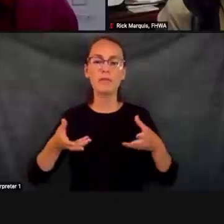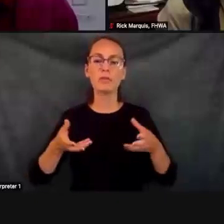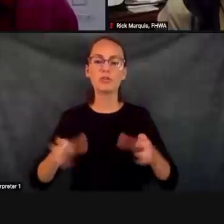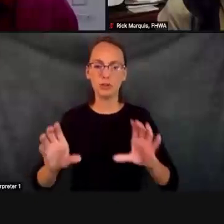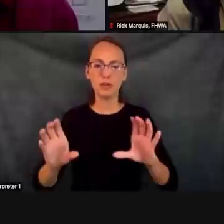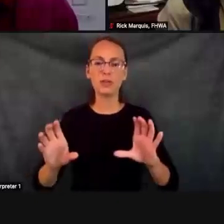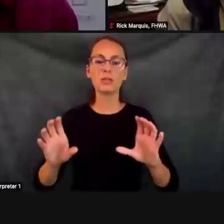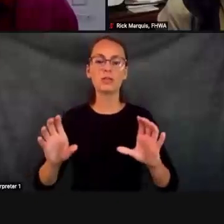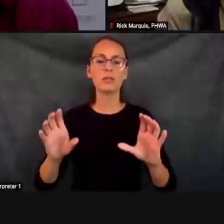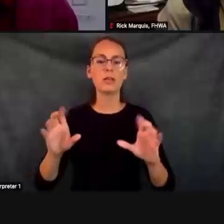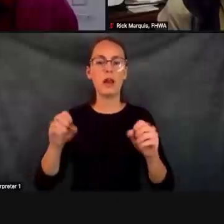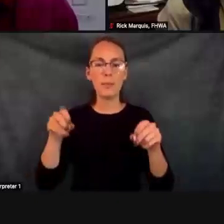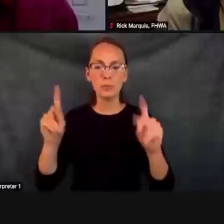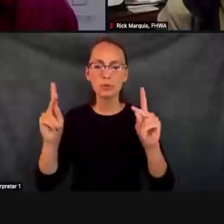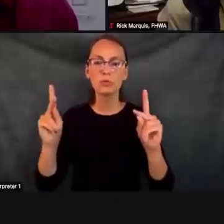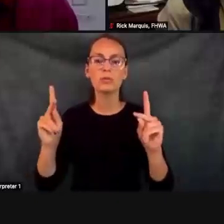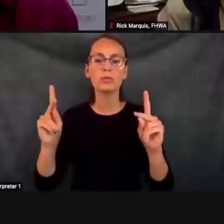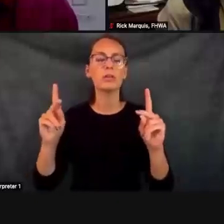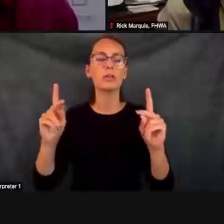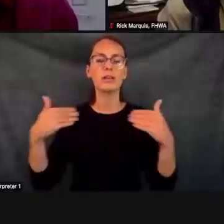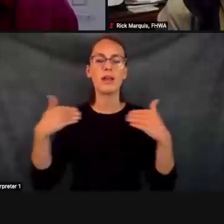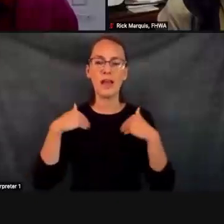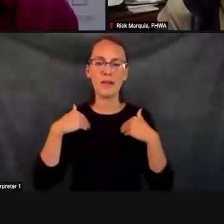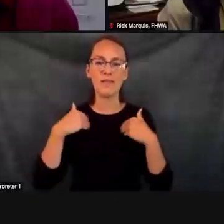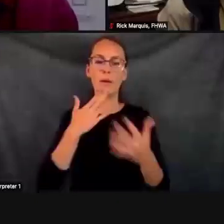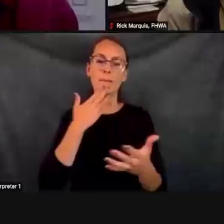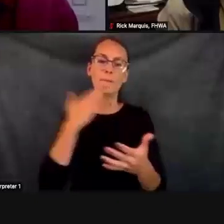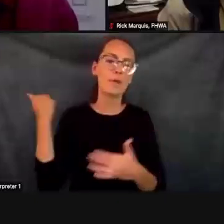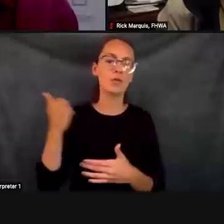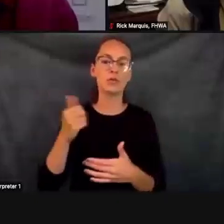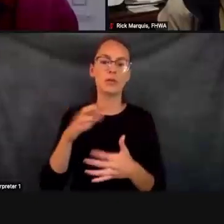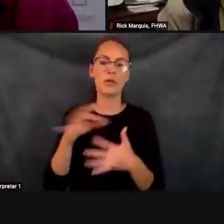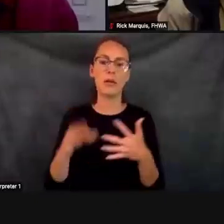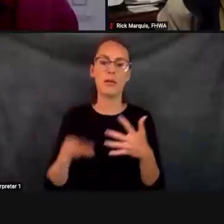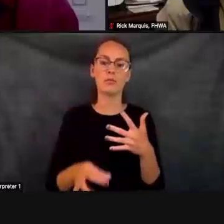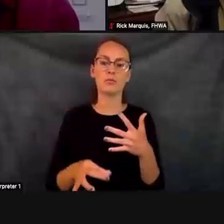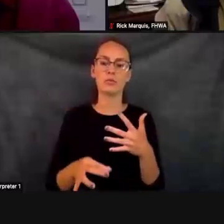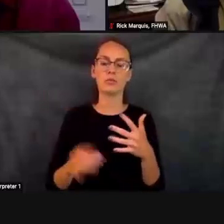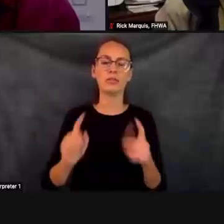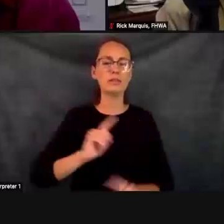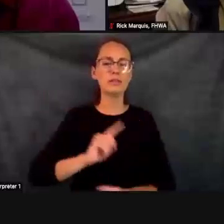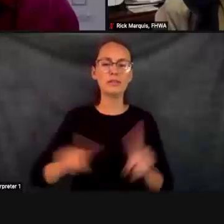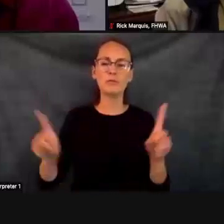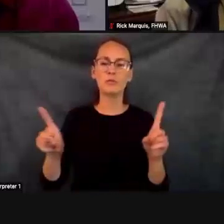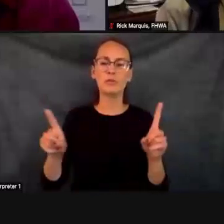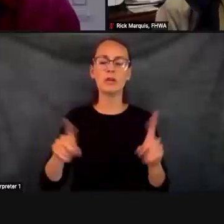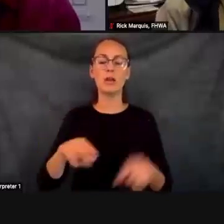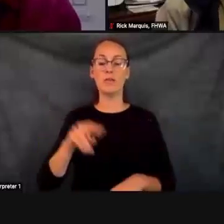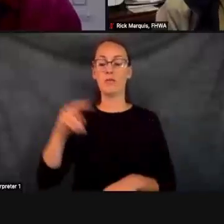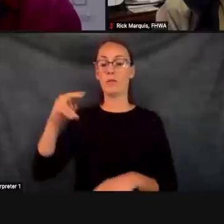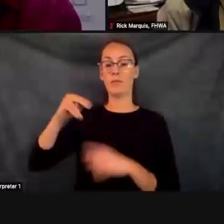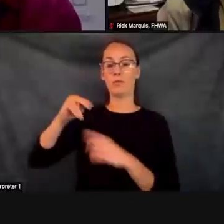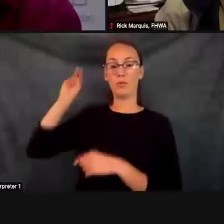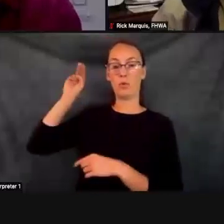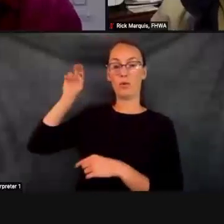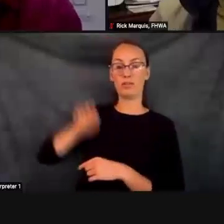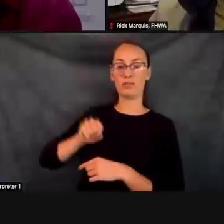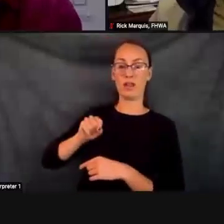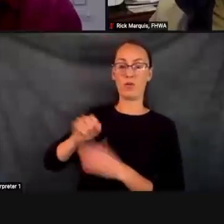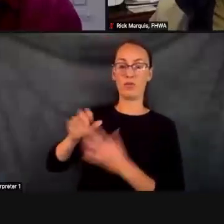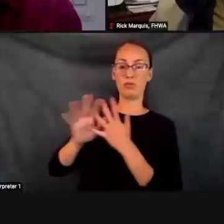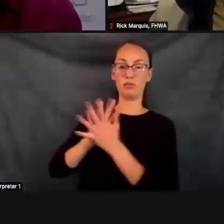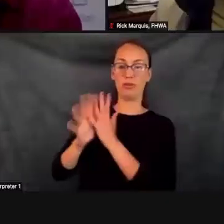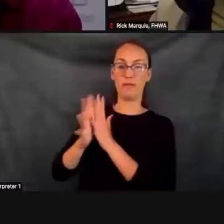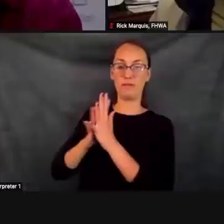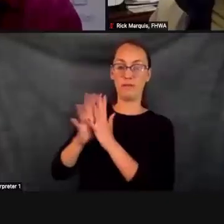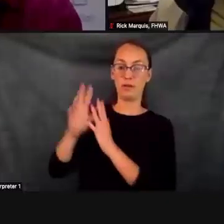tiene la oportunidad de tener un consenso, un puente elevado o u otra alternativa